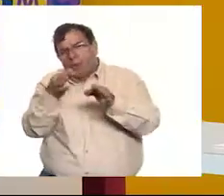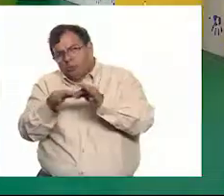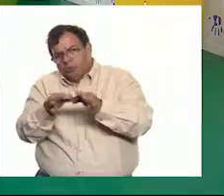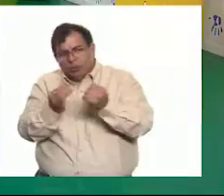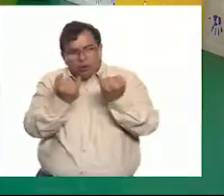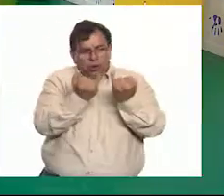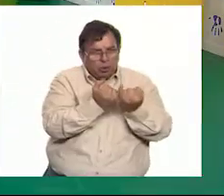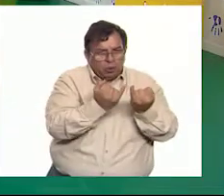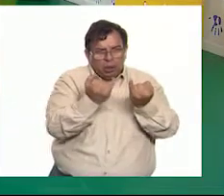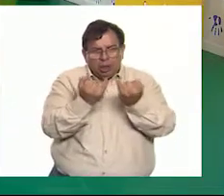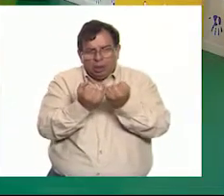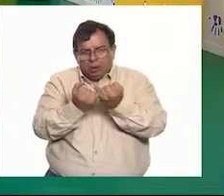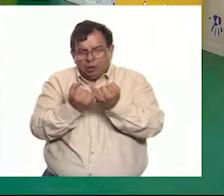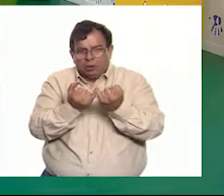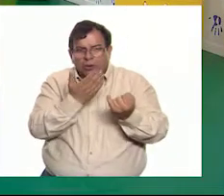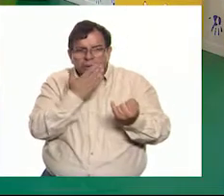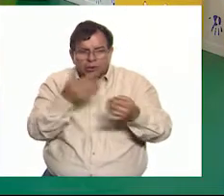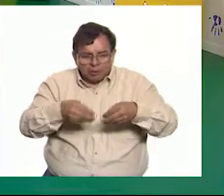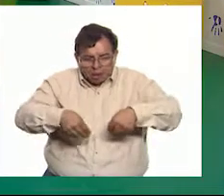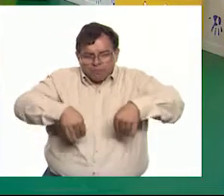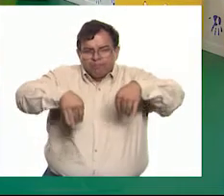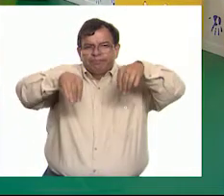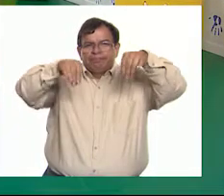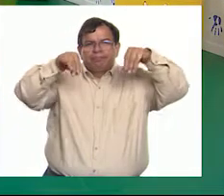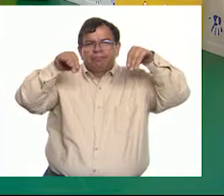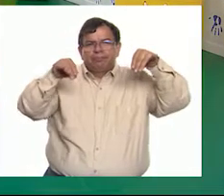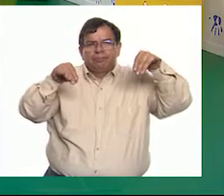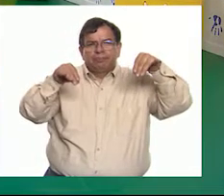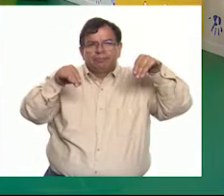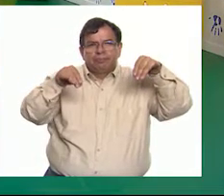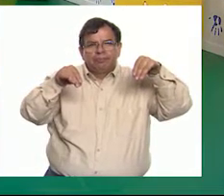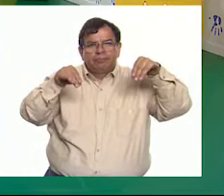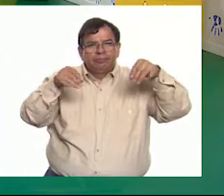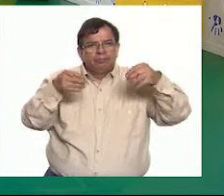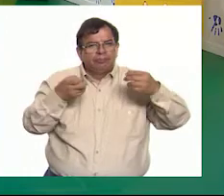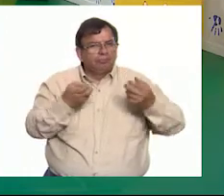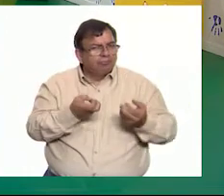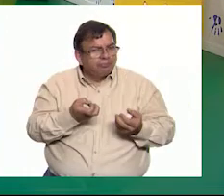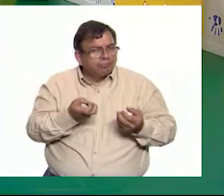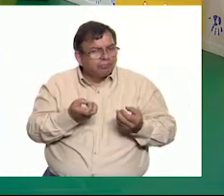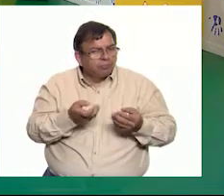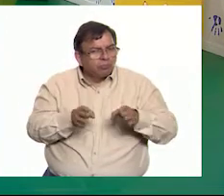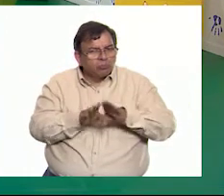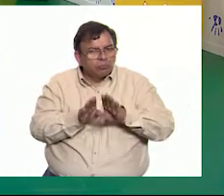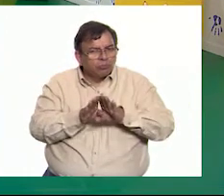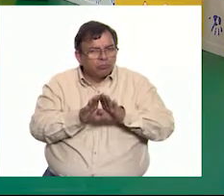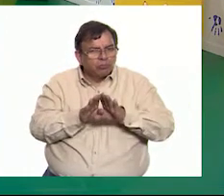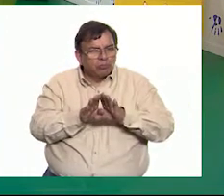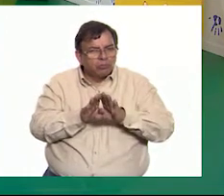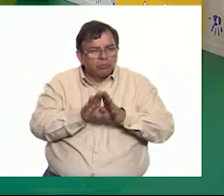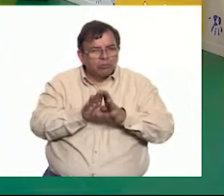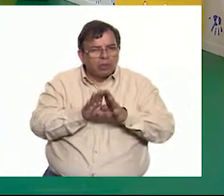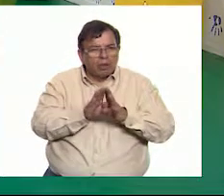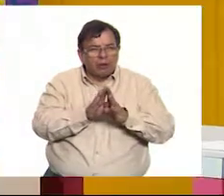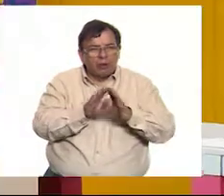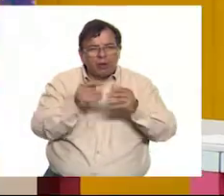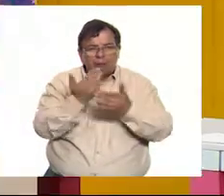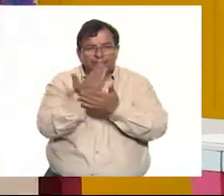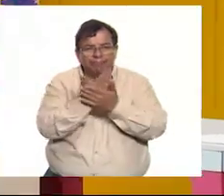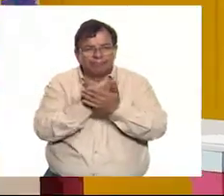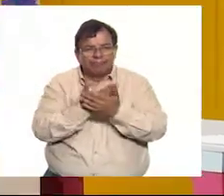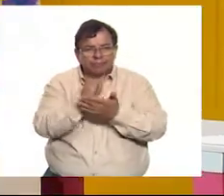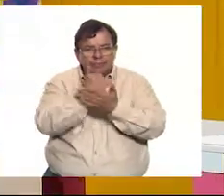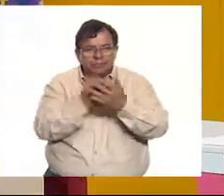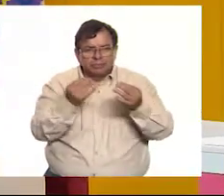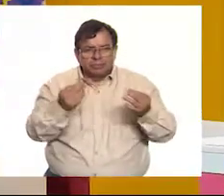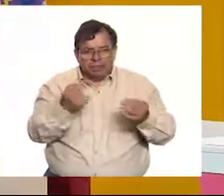a la hora que yo abra mi servilleta, esto va a formar una imagen simétrica.